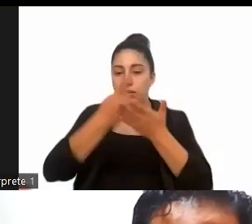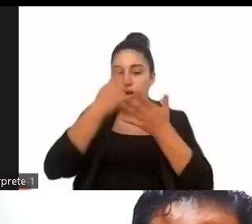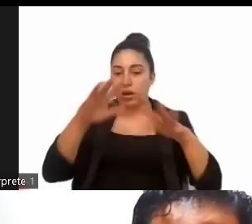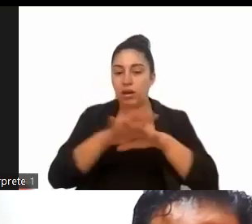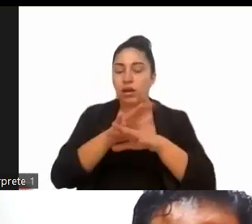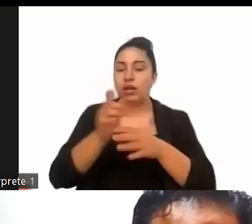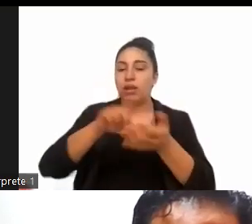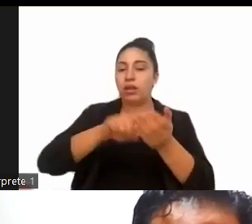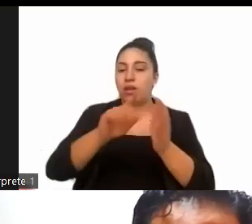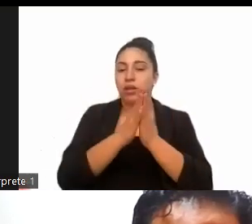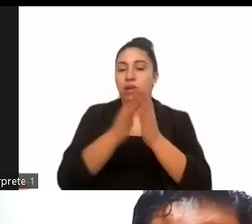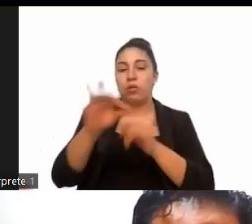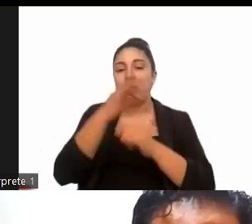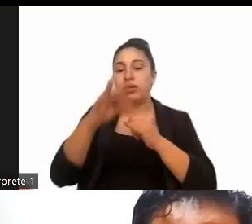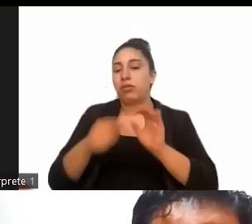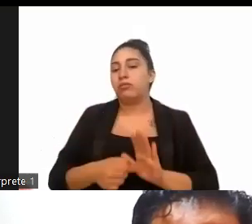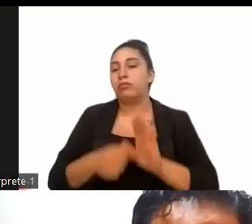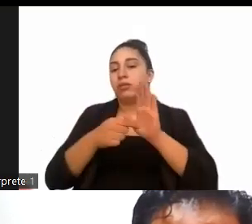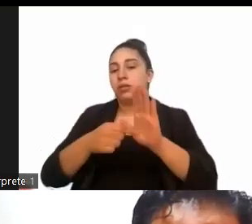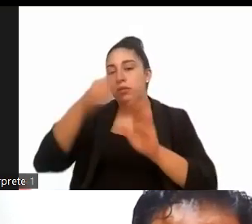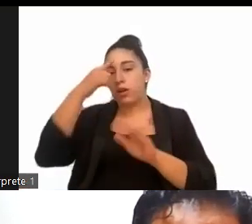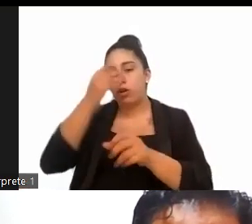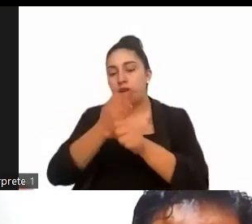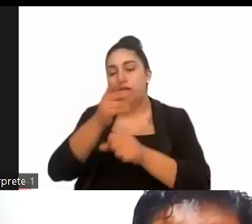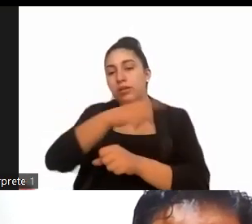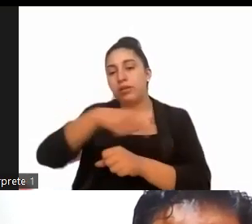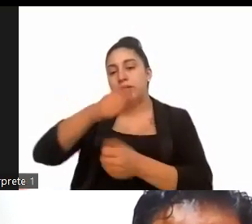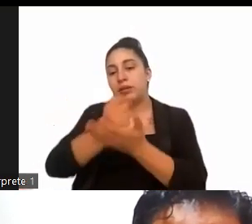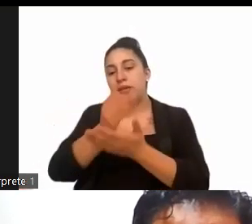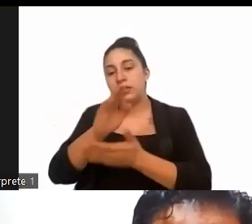documento final que aquí se presenta para su aprobación. Es cuanto.